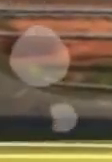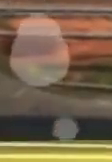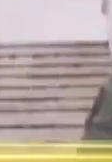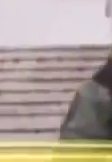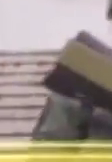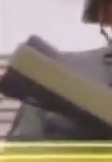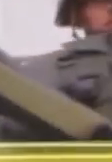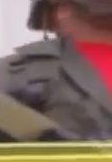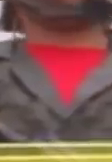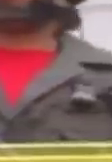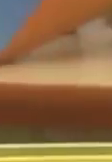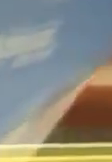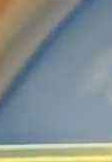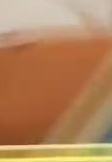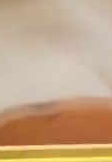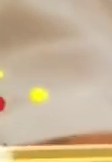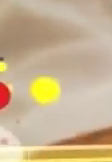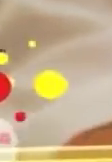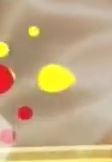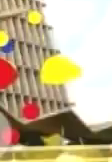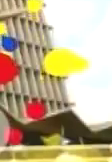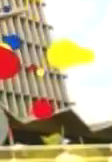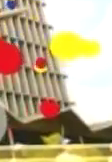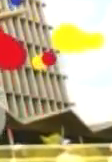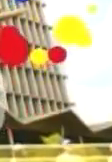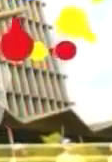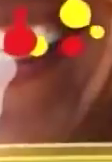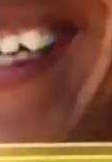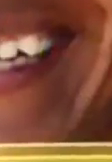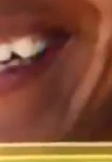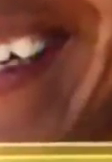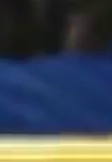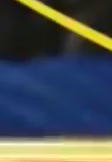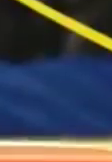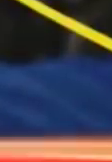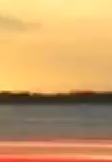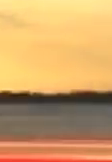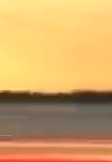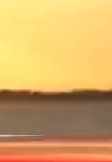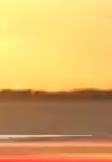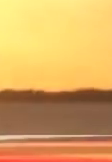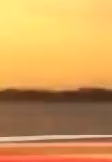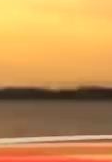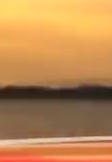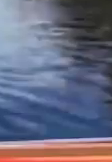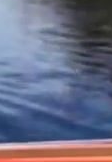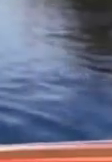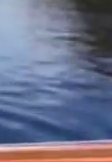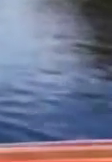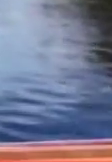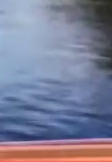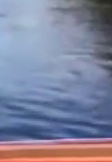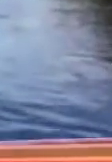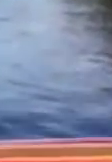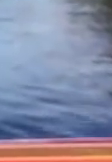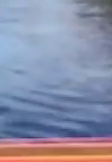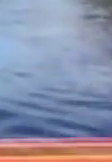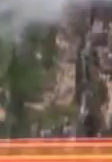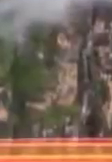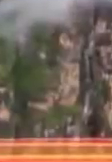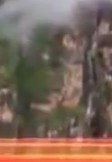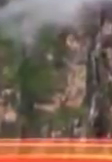Culminado esta transmisión conjunta de radio y televisión. Gracias por su atención.